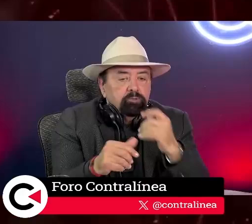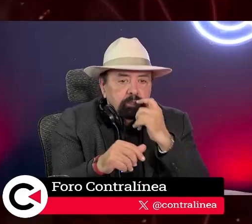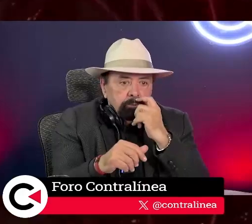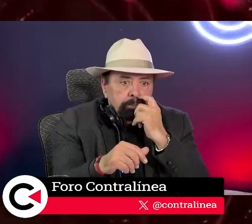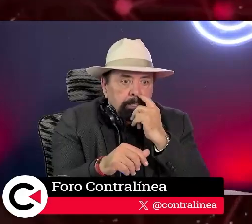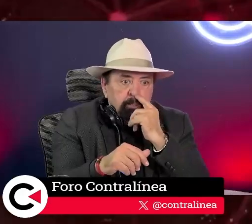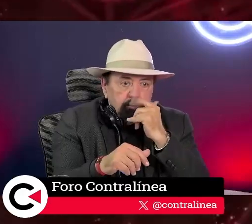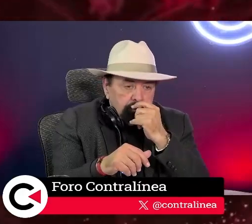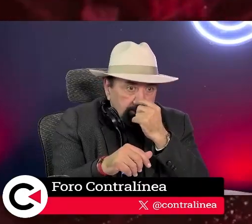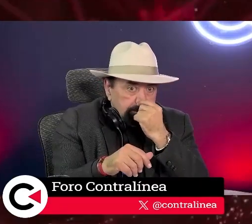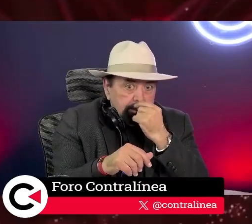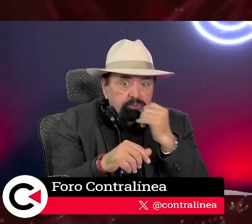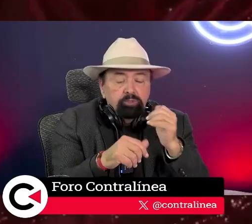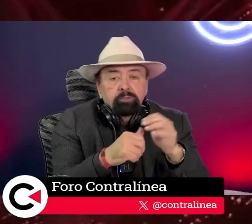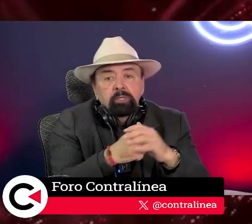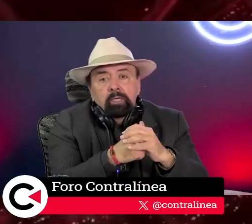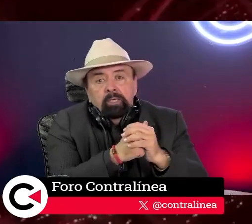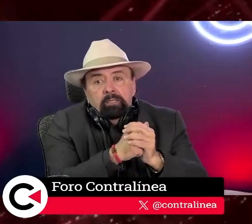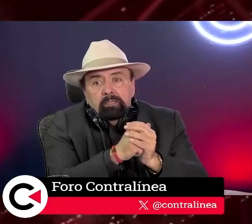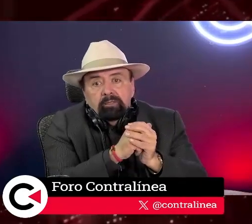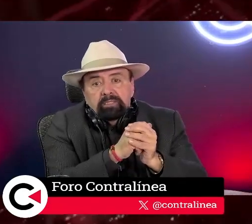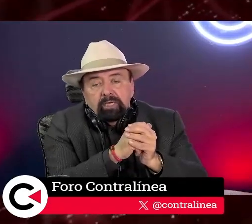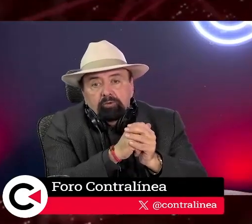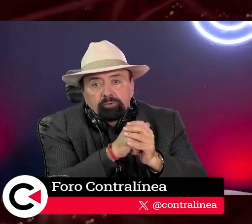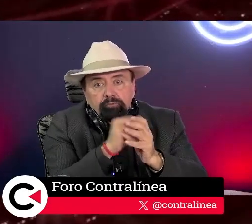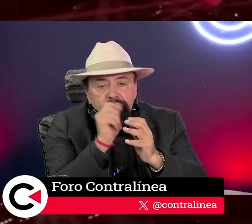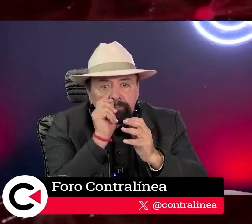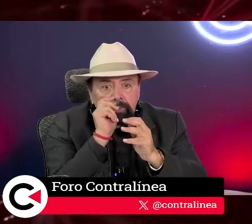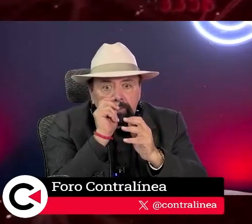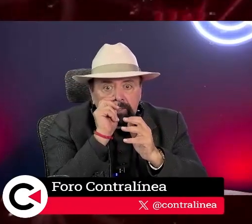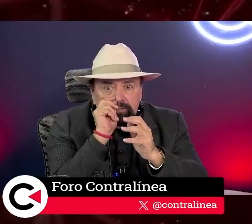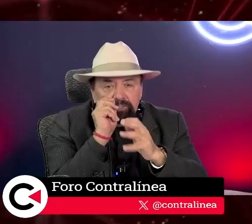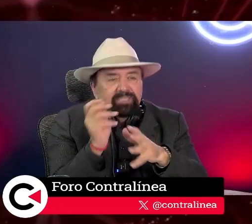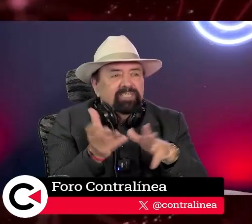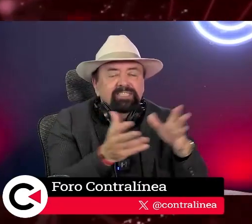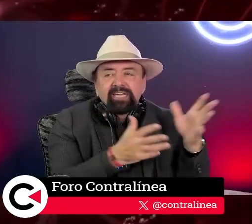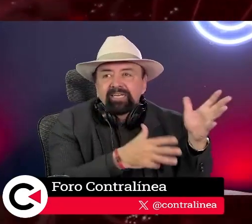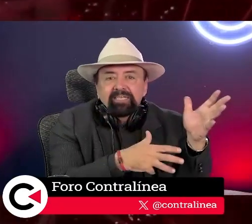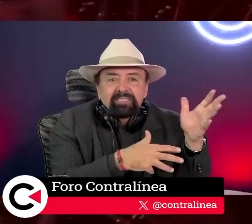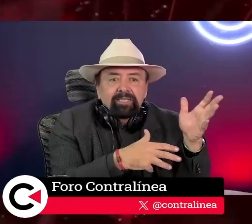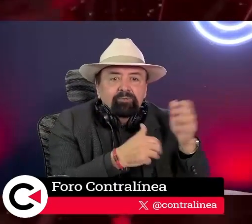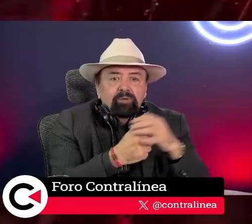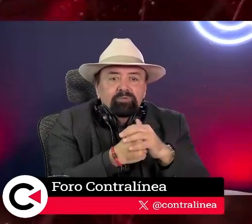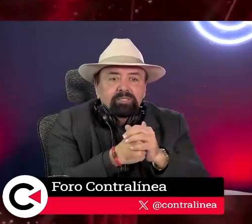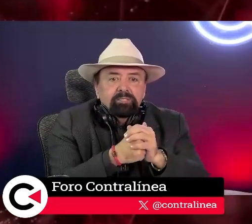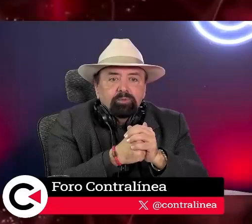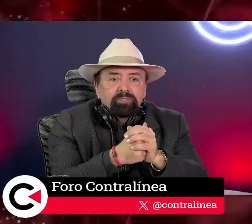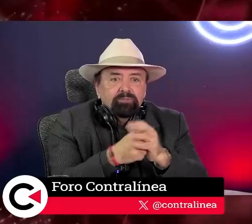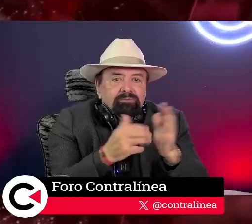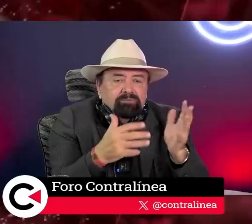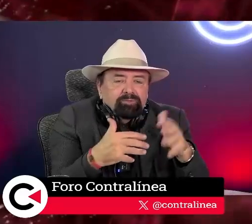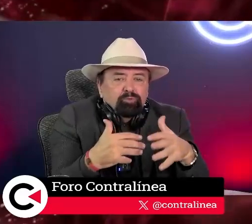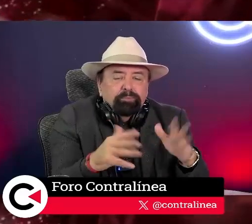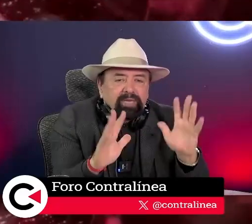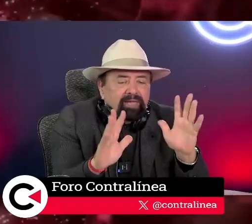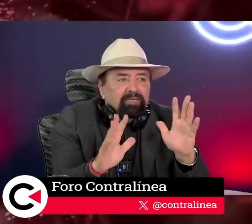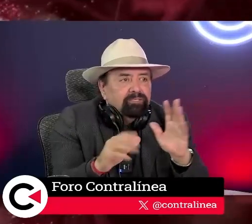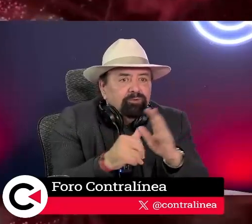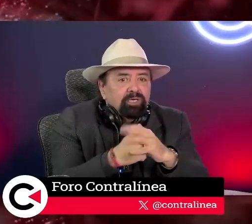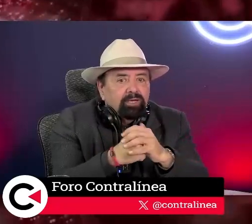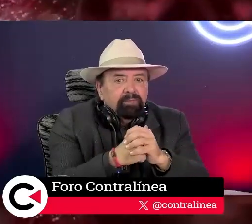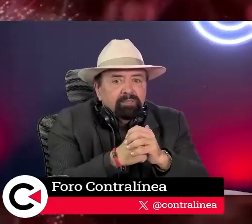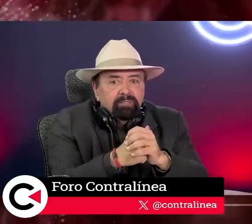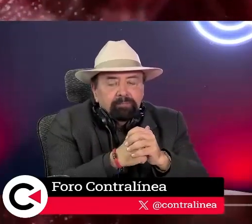sus procesos de industrialización y de desarrollo. Entonces él está regresando a una situación